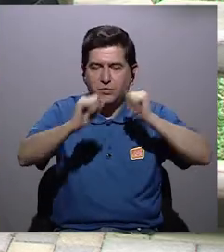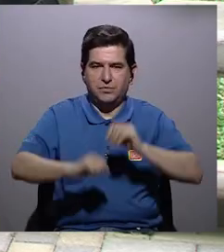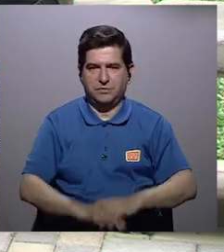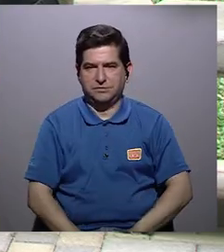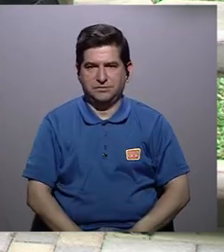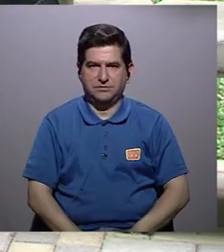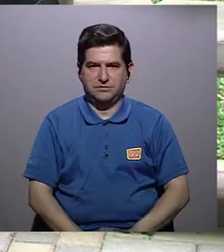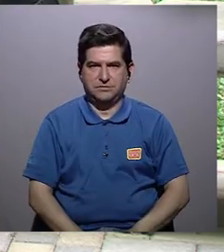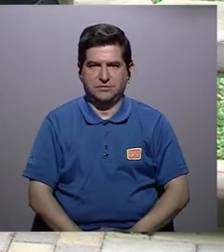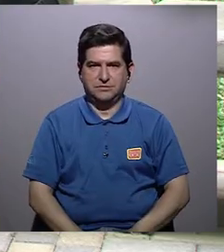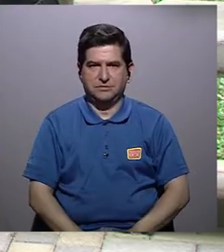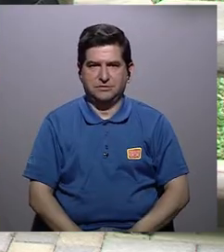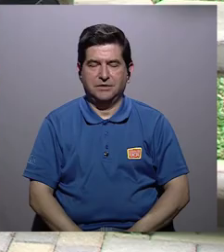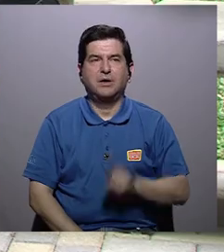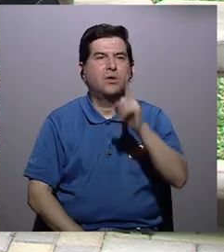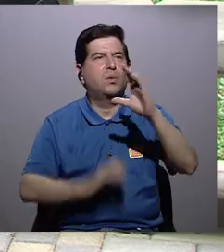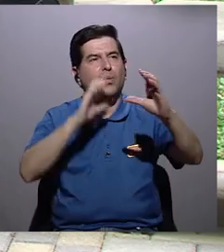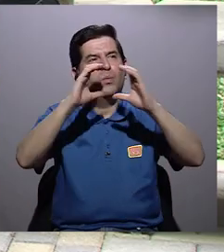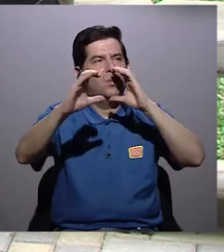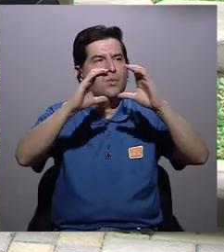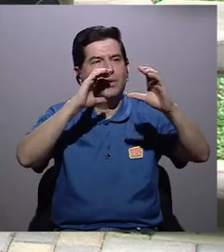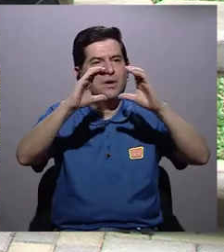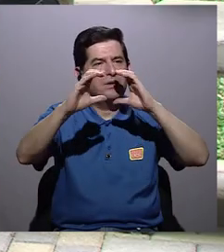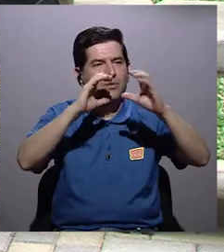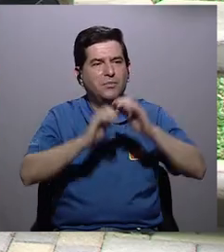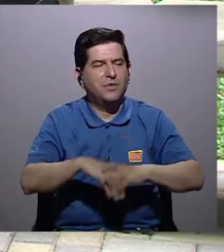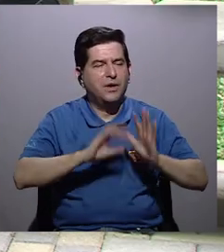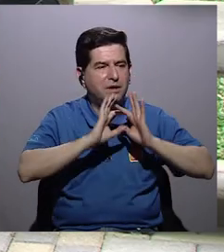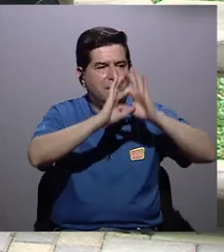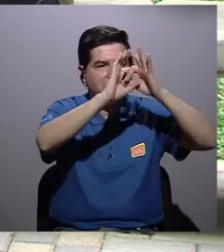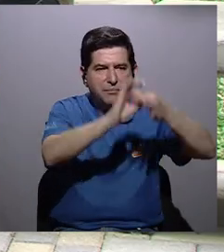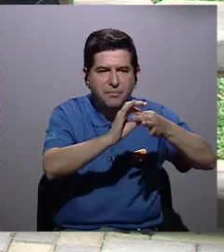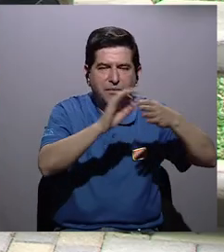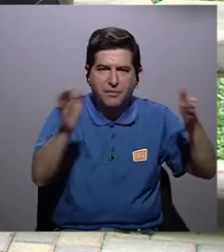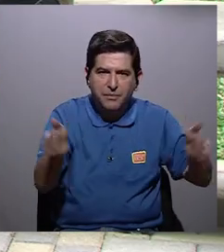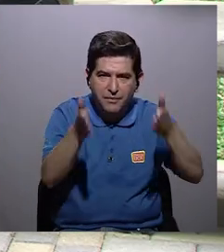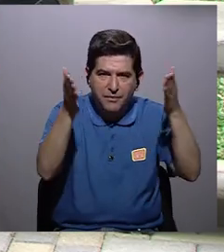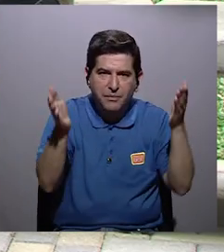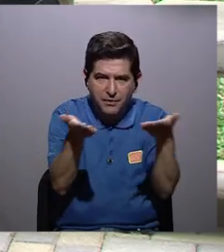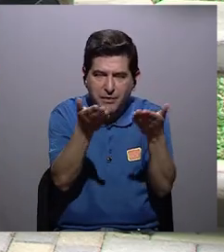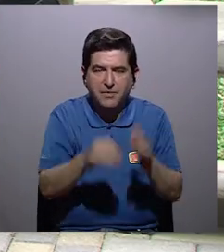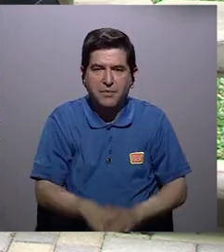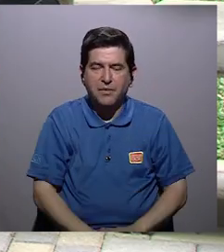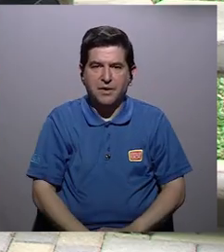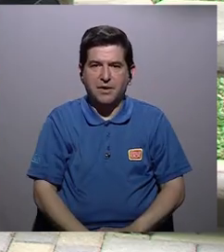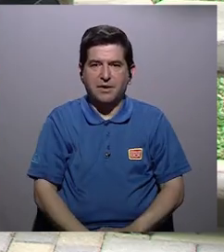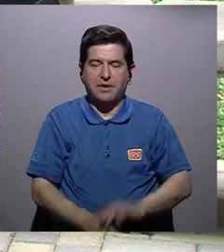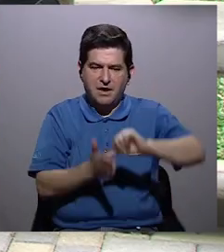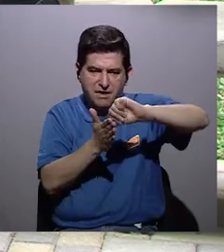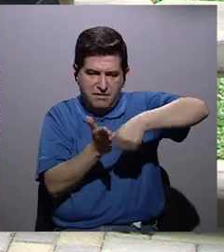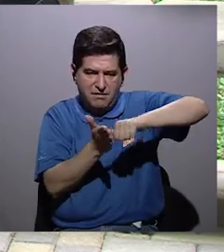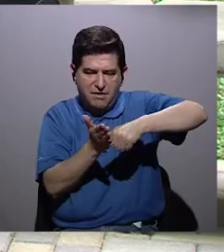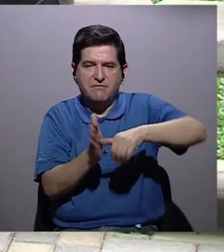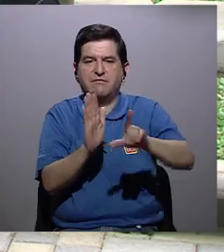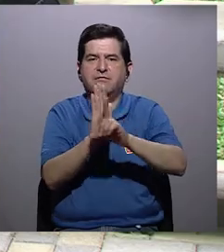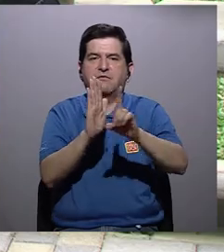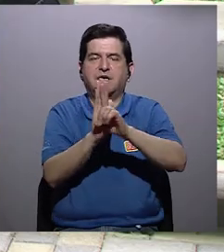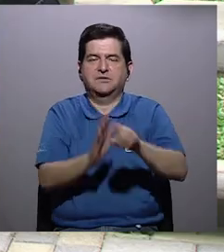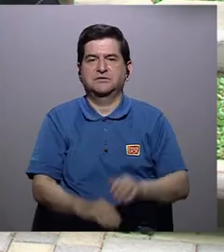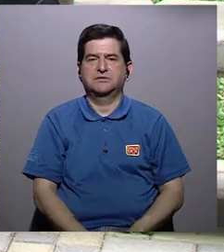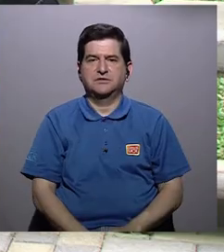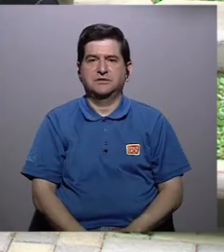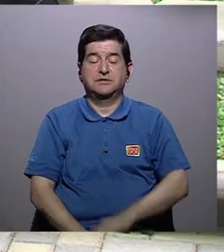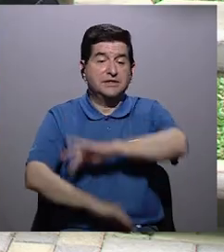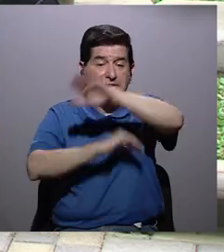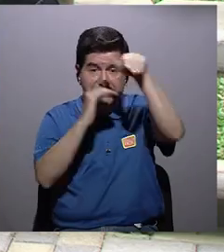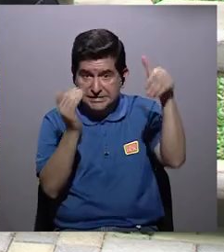comunicación, a una comunicación asociada a la promoción y a la afirmación de derechos. En